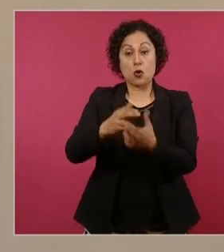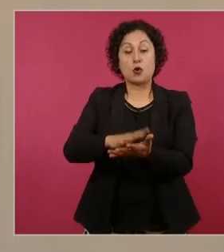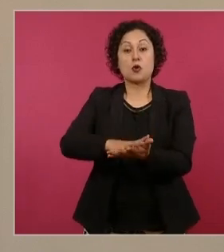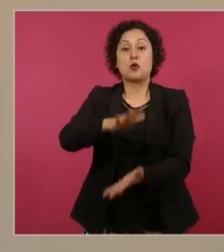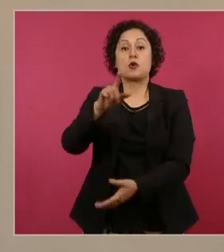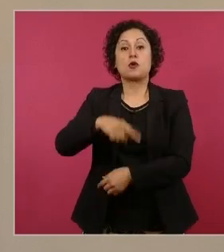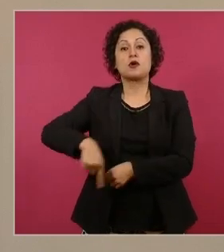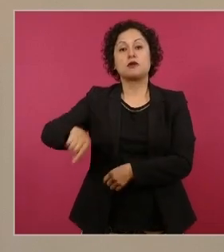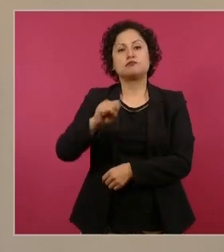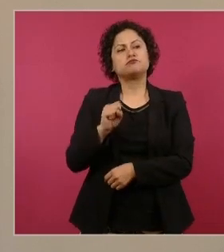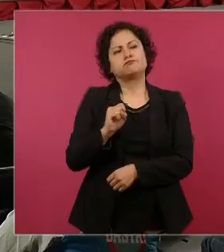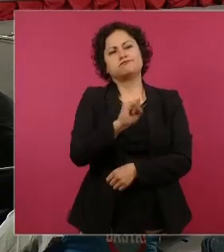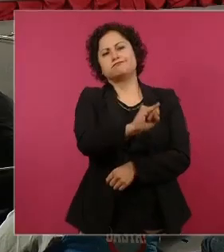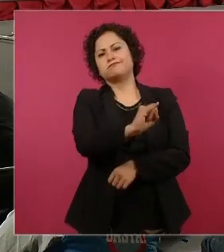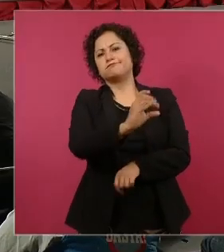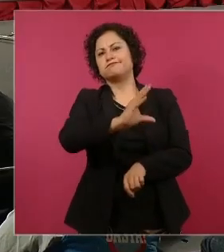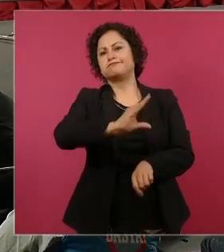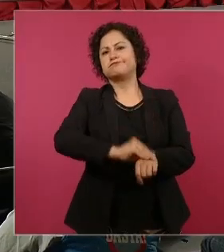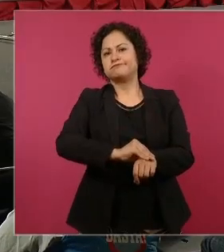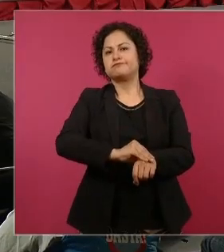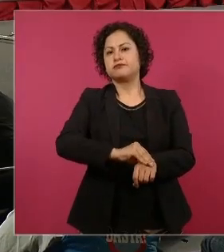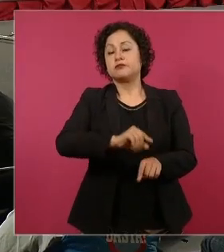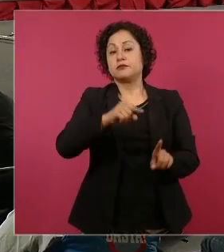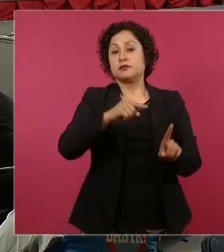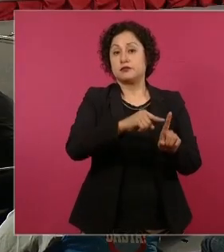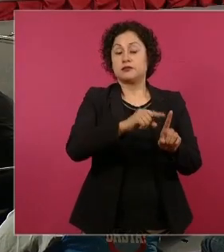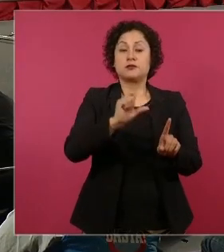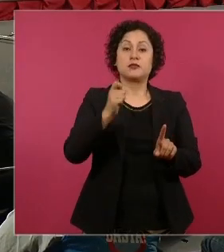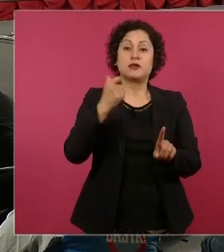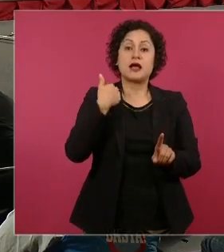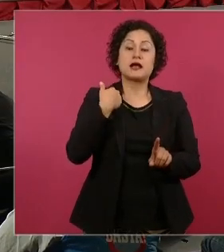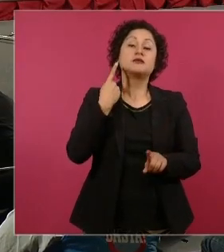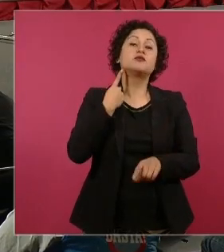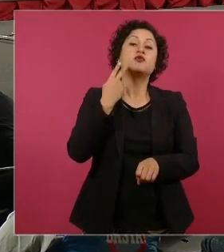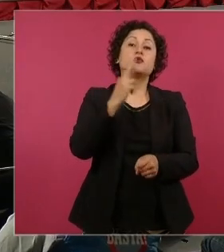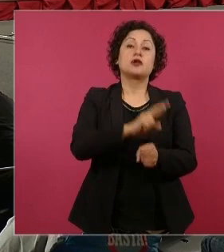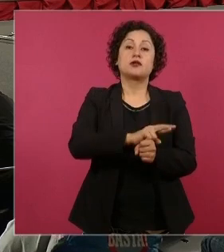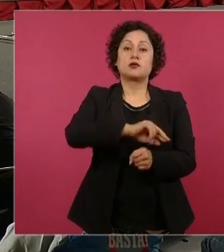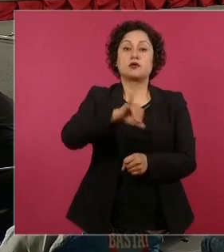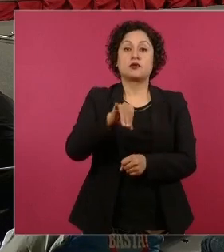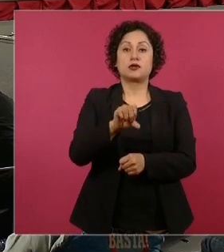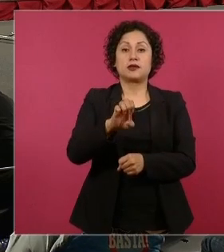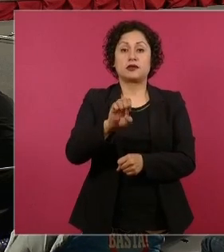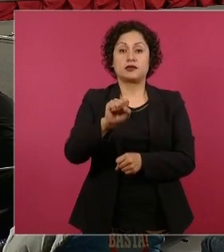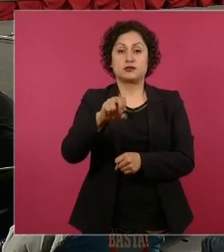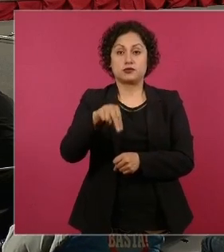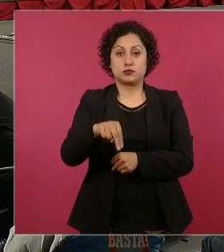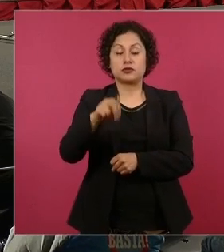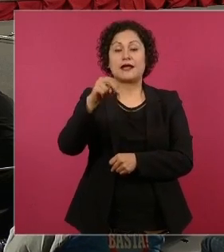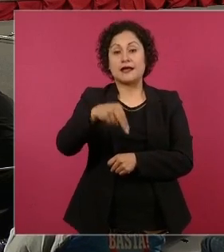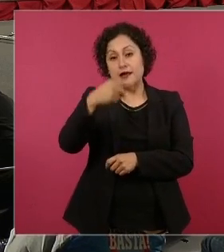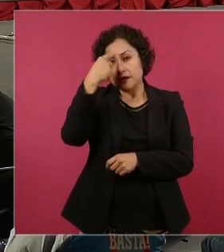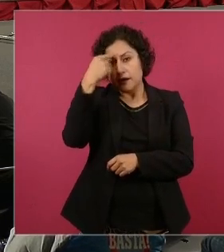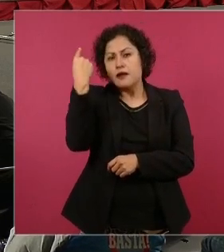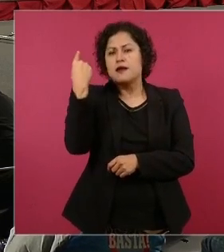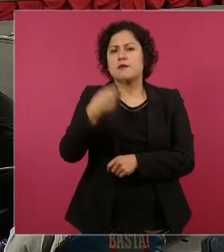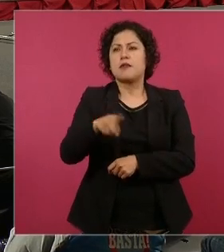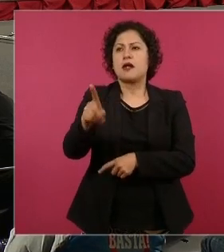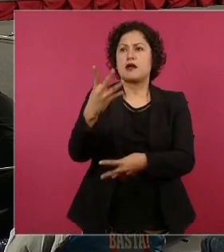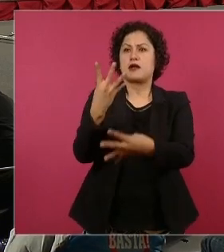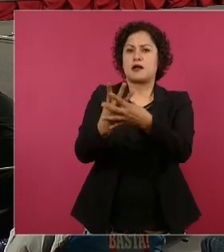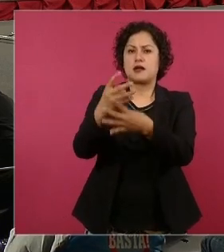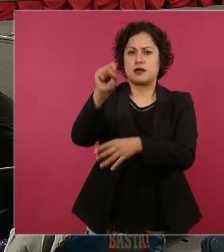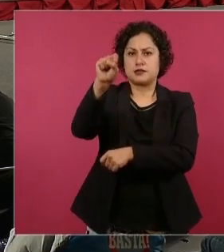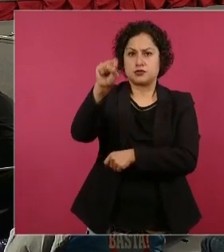una suspensión definitiva al exprocurador Jesús N. para el efecto de que el juez de control del reclusorio sur, en